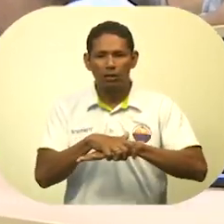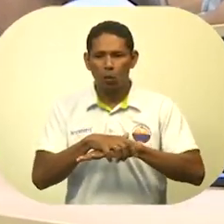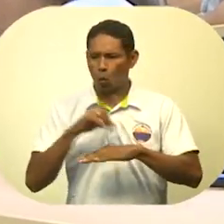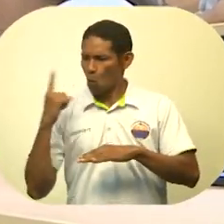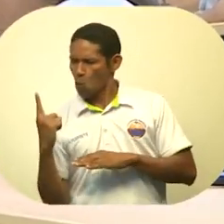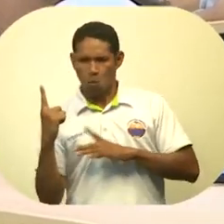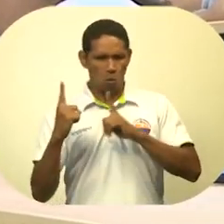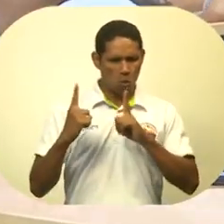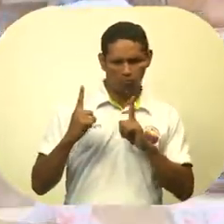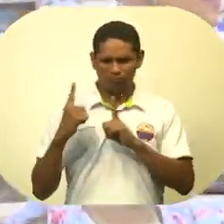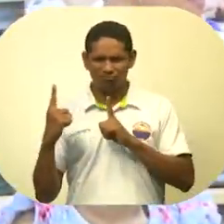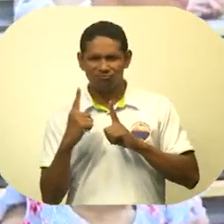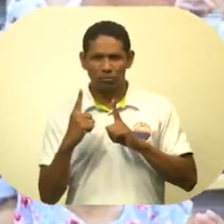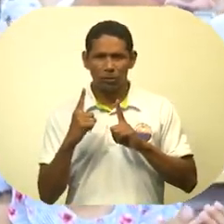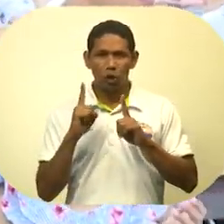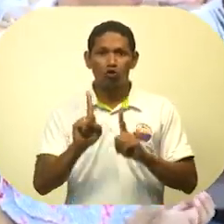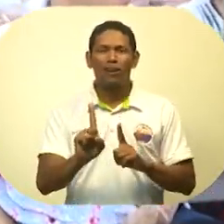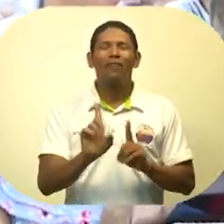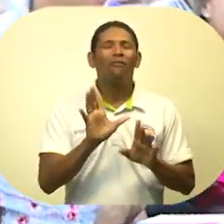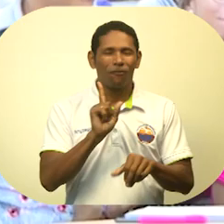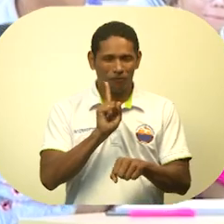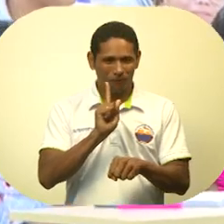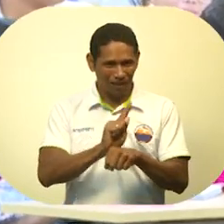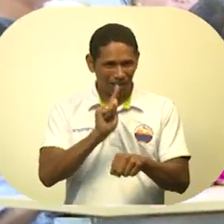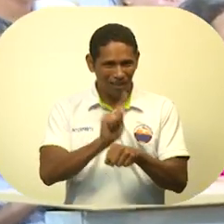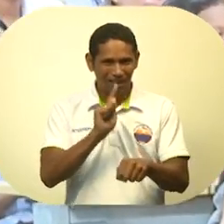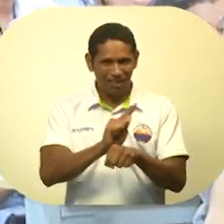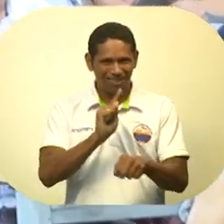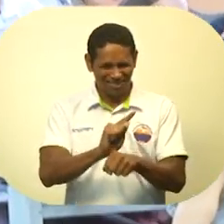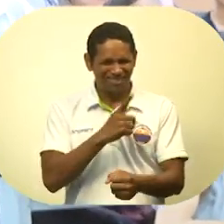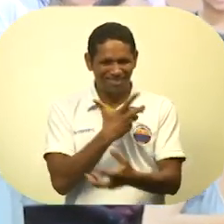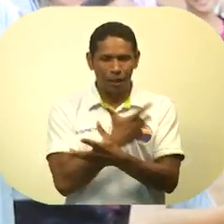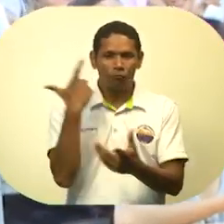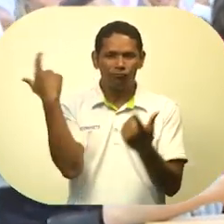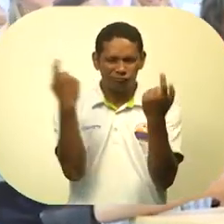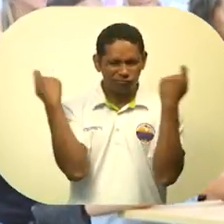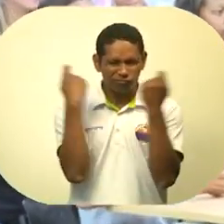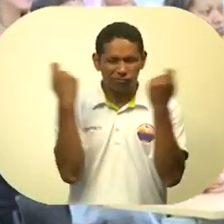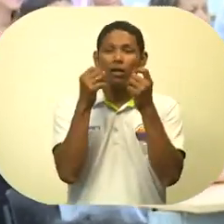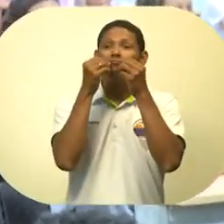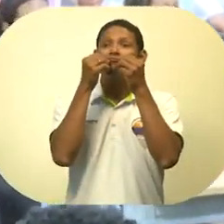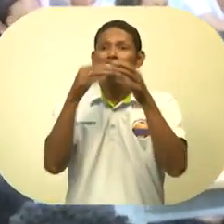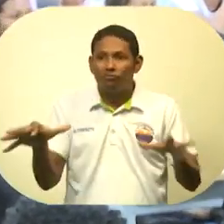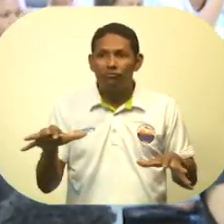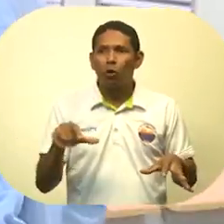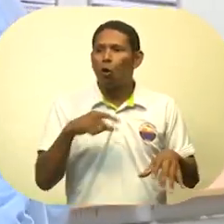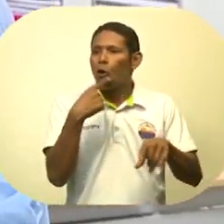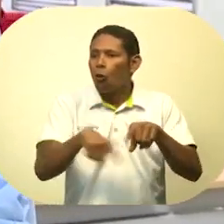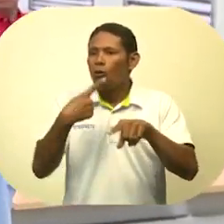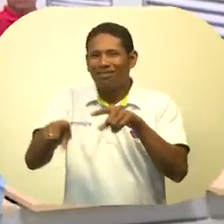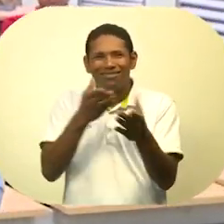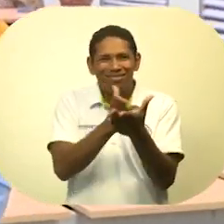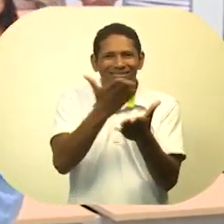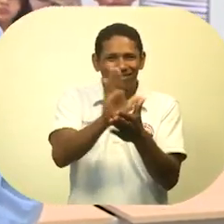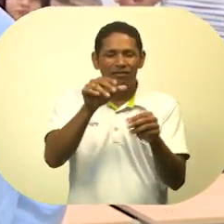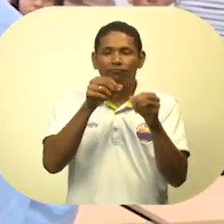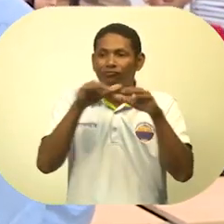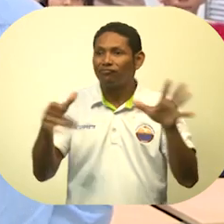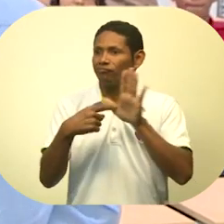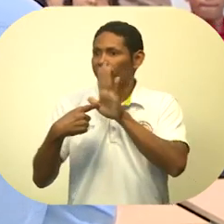English 101, un programa de la Facultad de Ciencias Empresariales y Económicas que se ha expandido a otras unidades